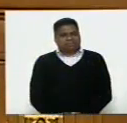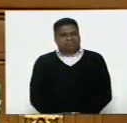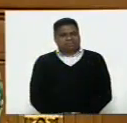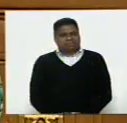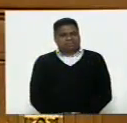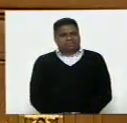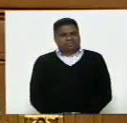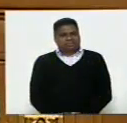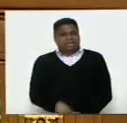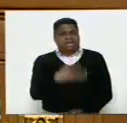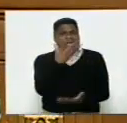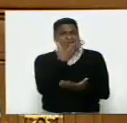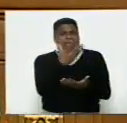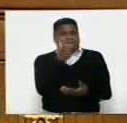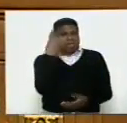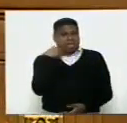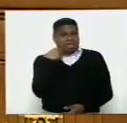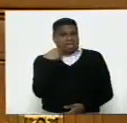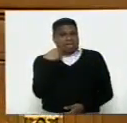Aragua, en Maracay,